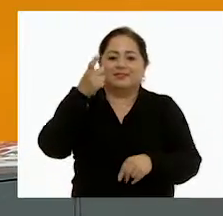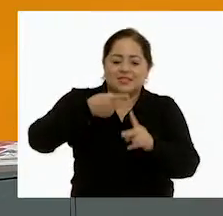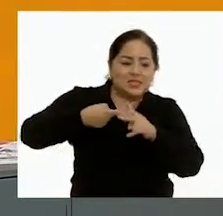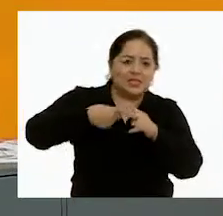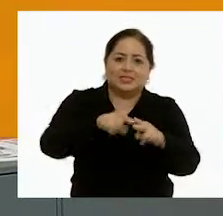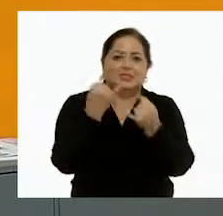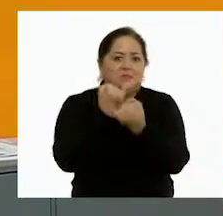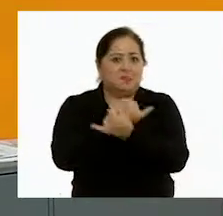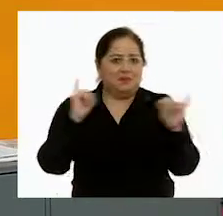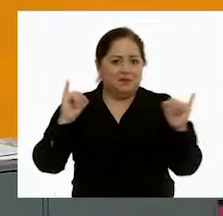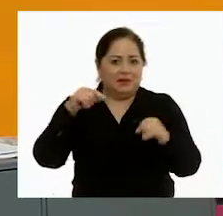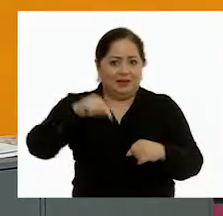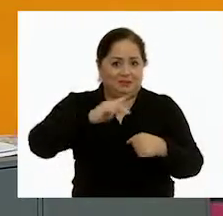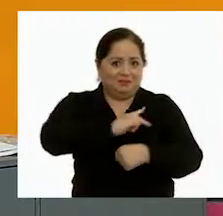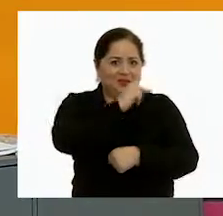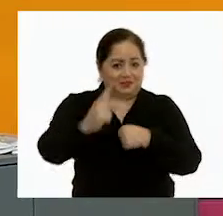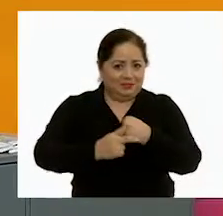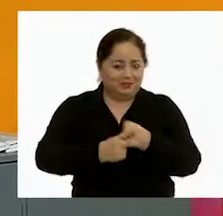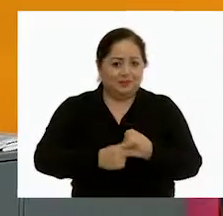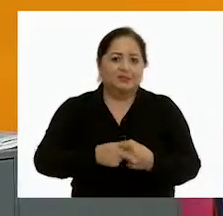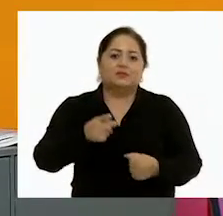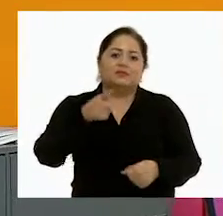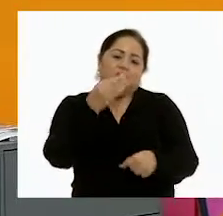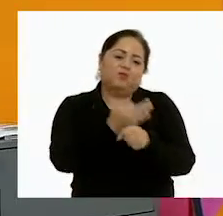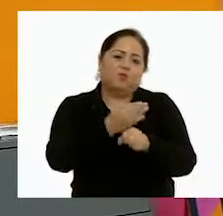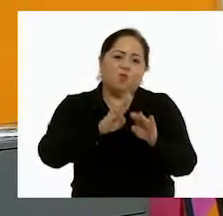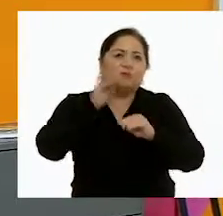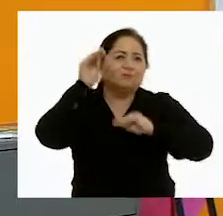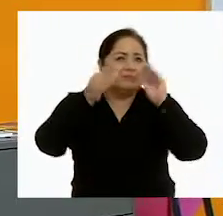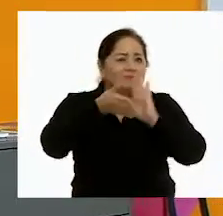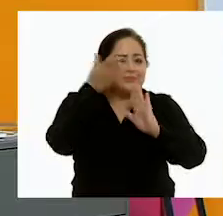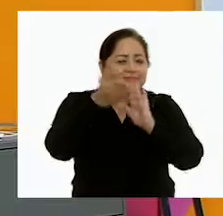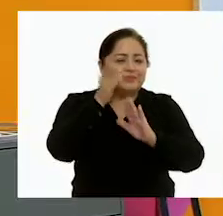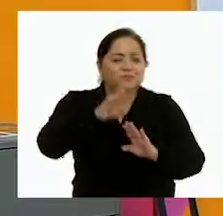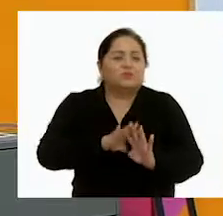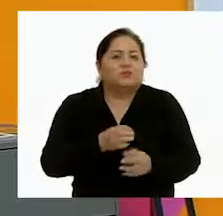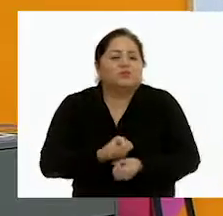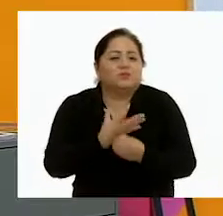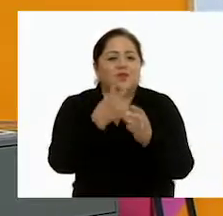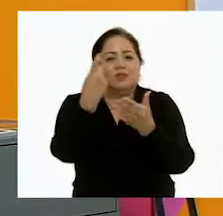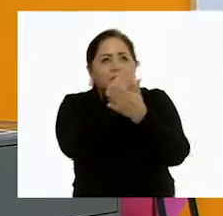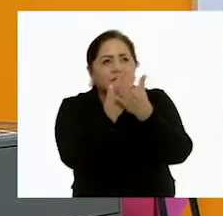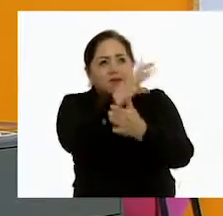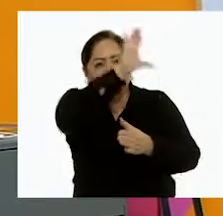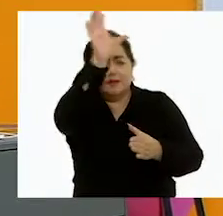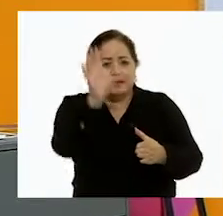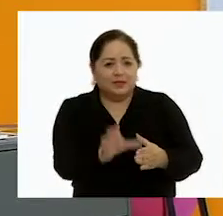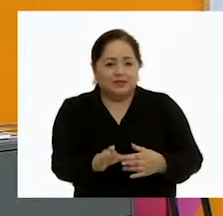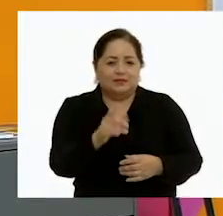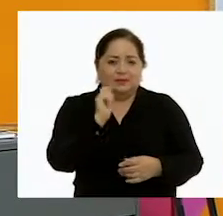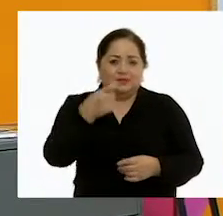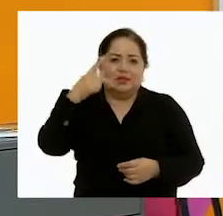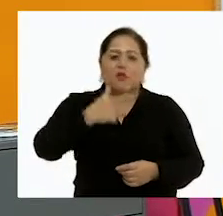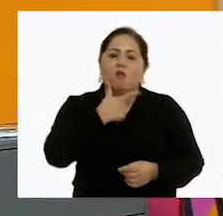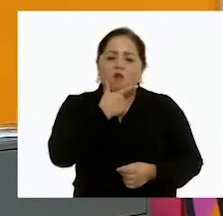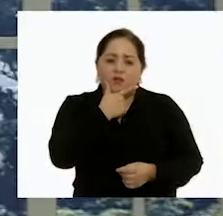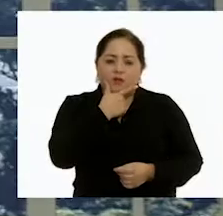inicio de la independencia de nuestro país, cuyo estilo arquitectónico está inspirado en el diseño del Big Ben de